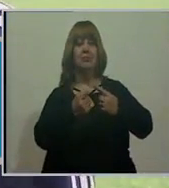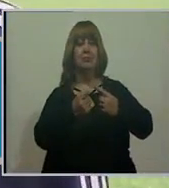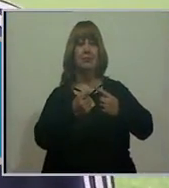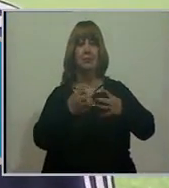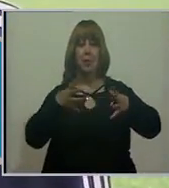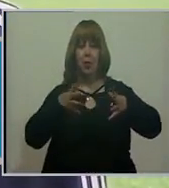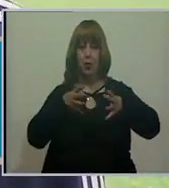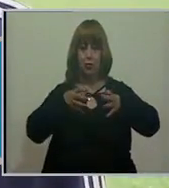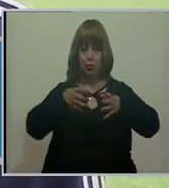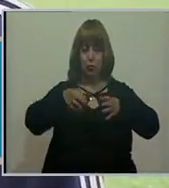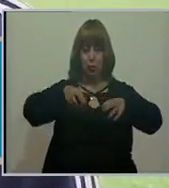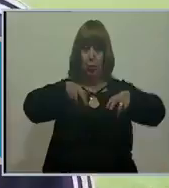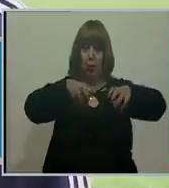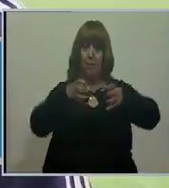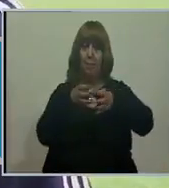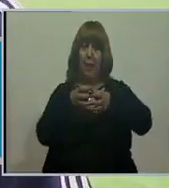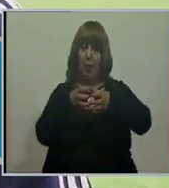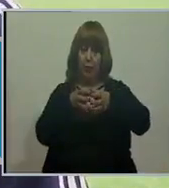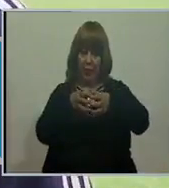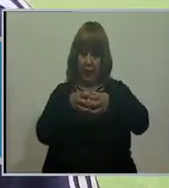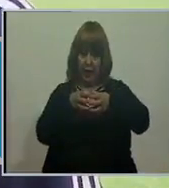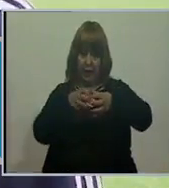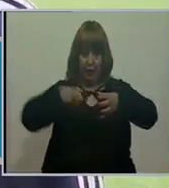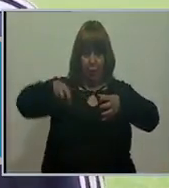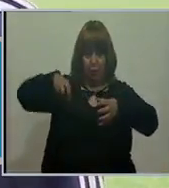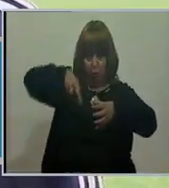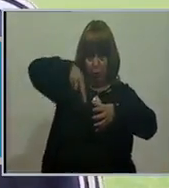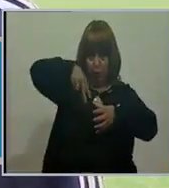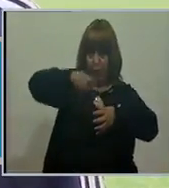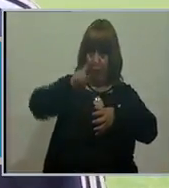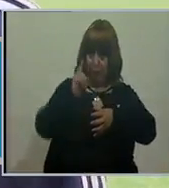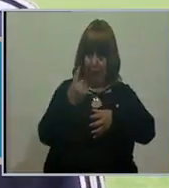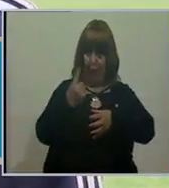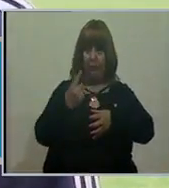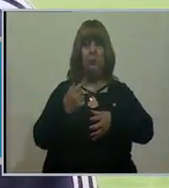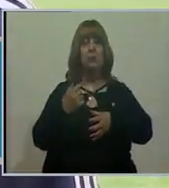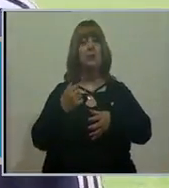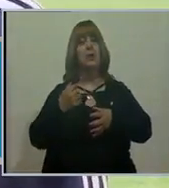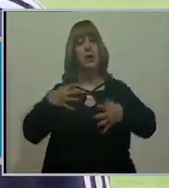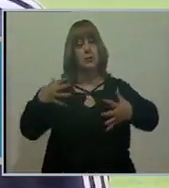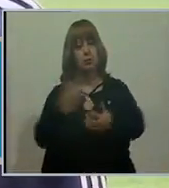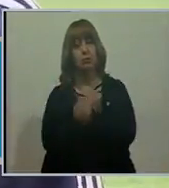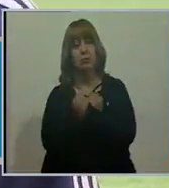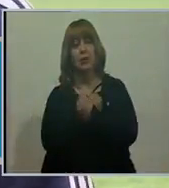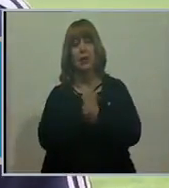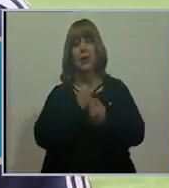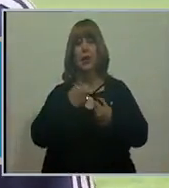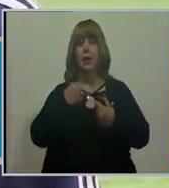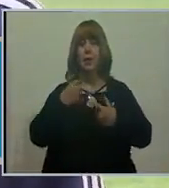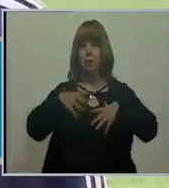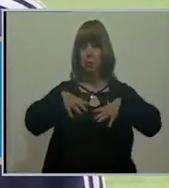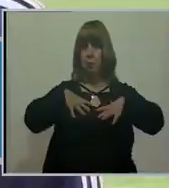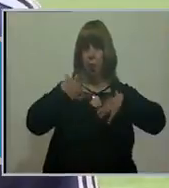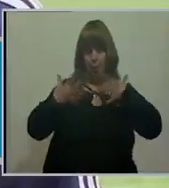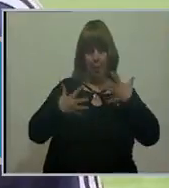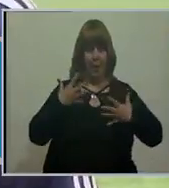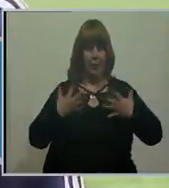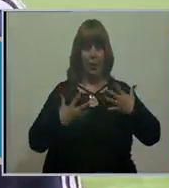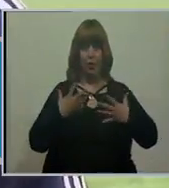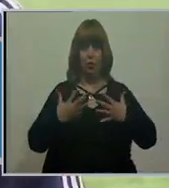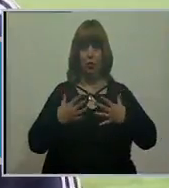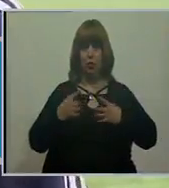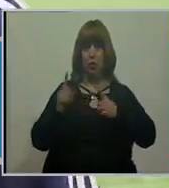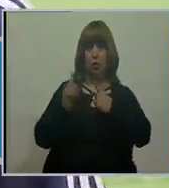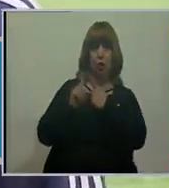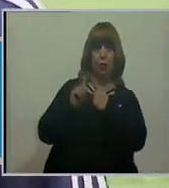balón. En cuanto a movimientos, por ahí va a ser mucho el tema de coordinar con lo